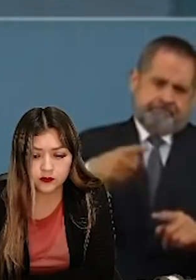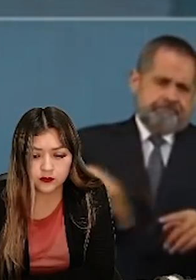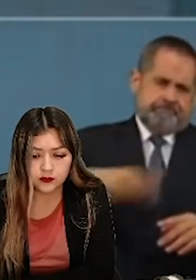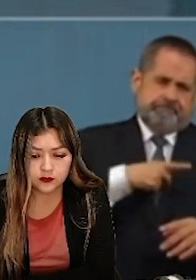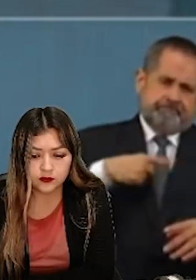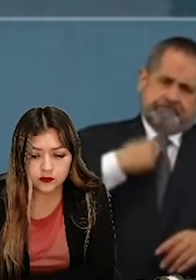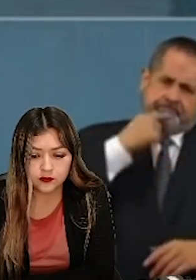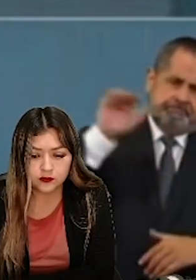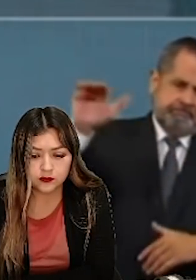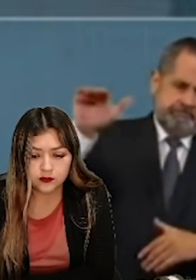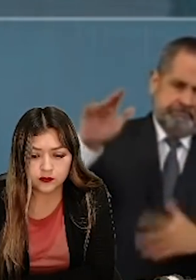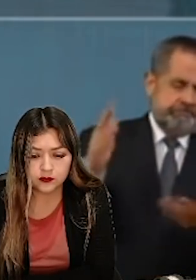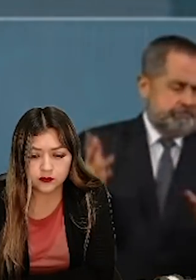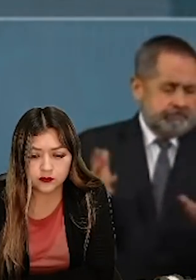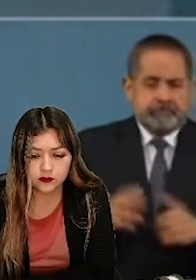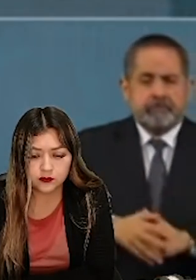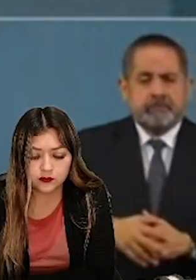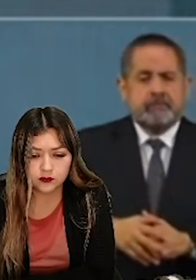el Estado